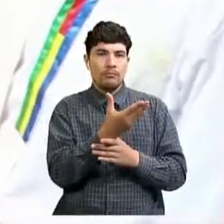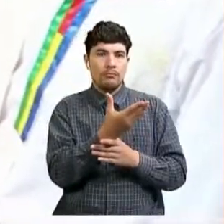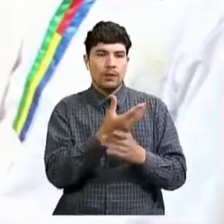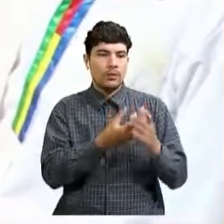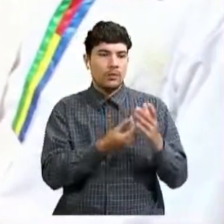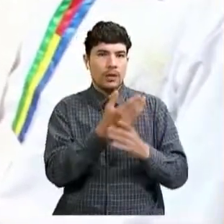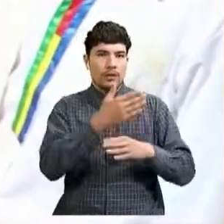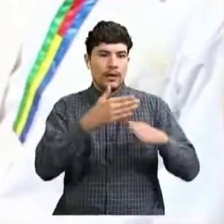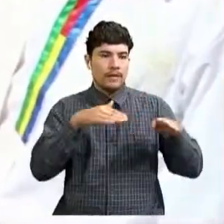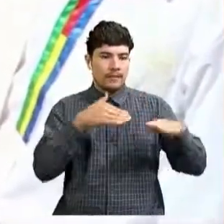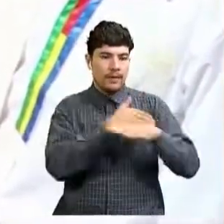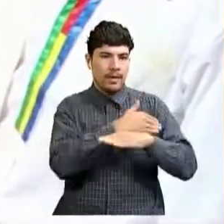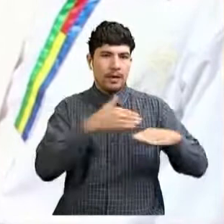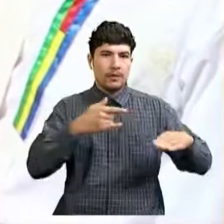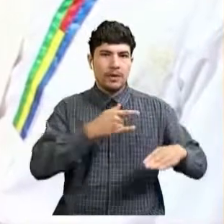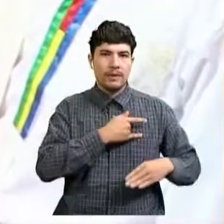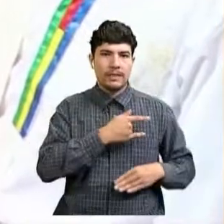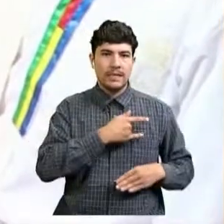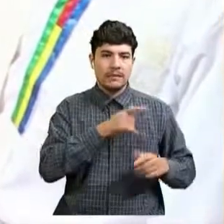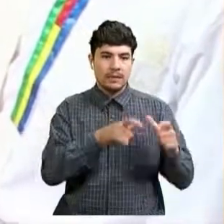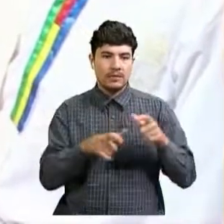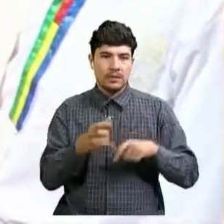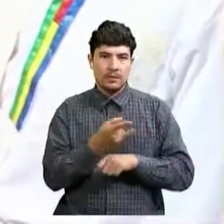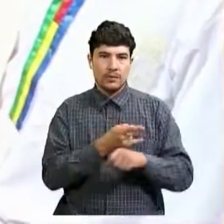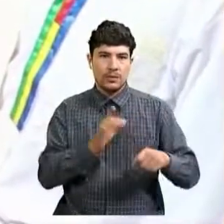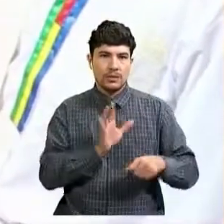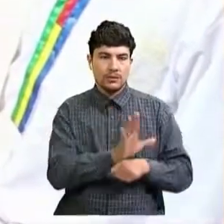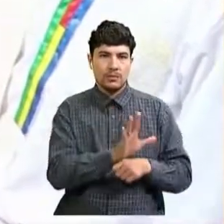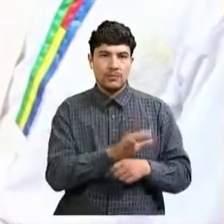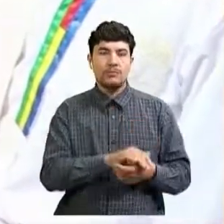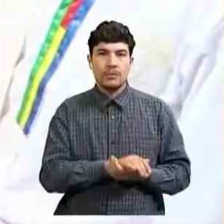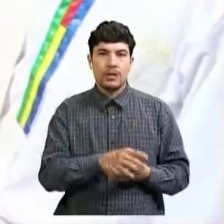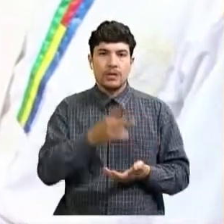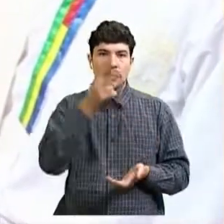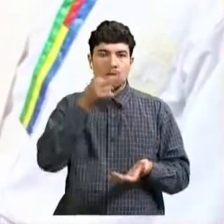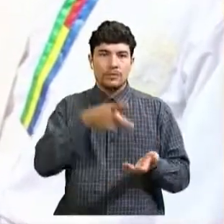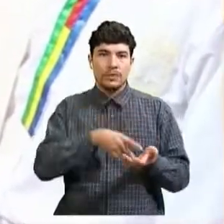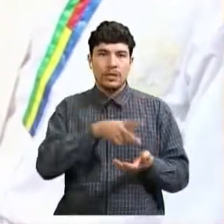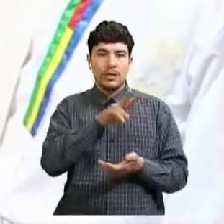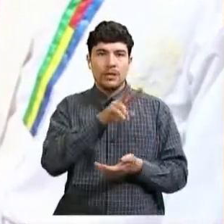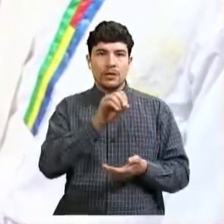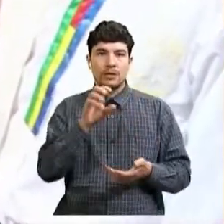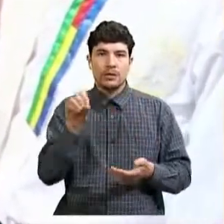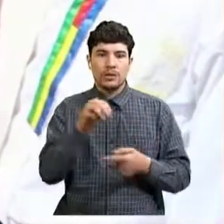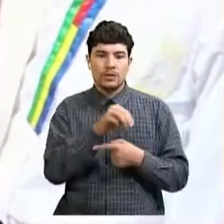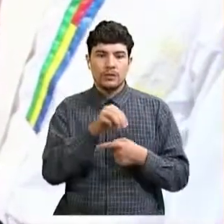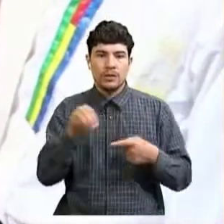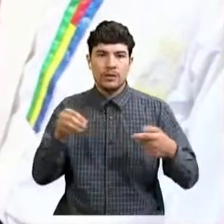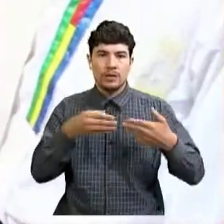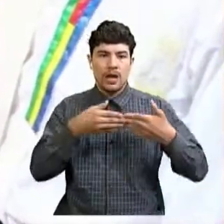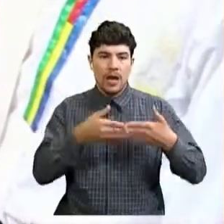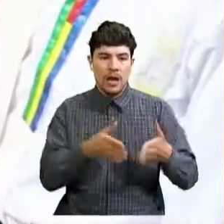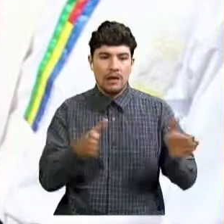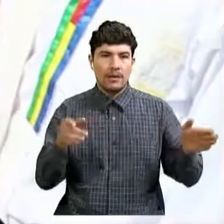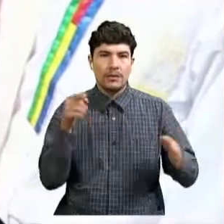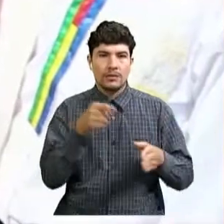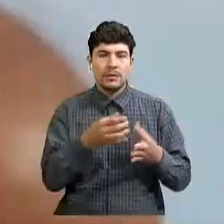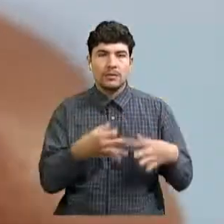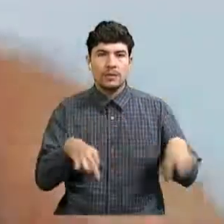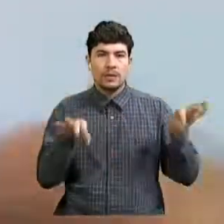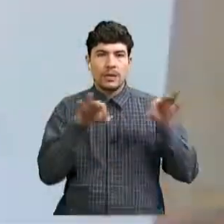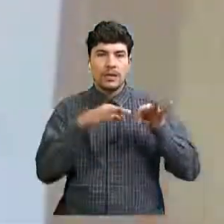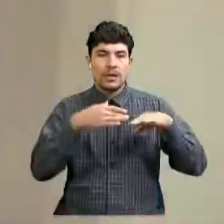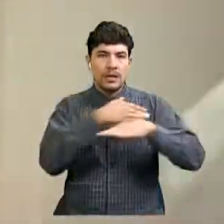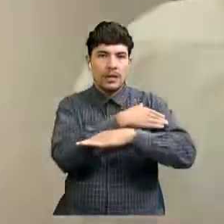vía de más de 700 metros lineales, pero un total de 2.200 metros que se van a habilitar con esta importante